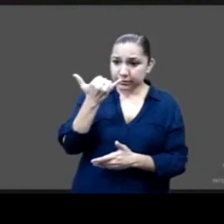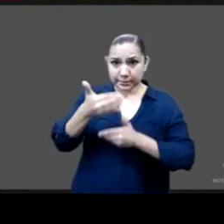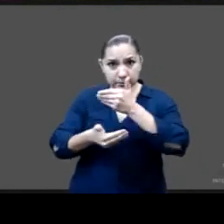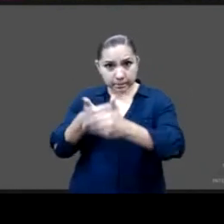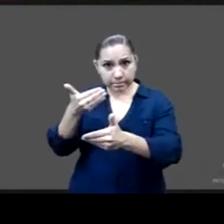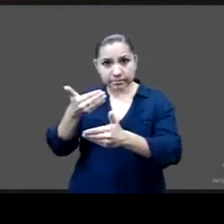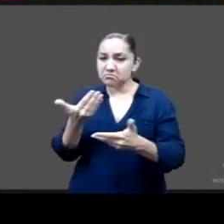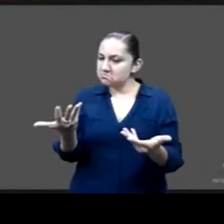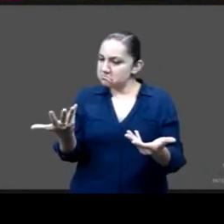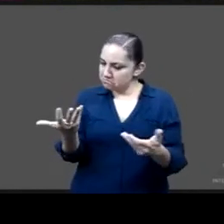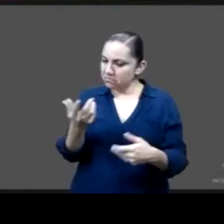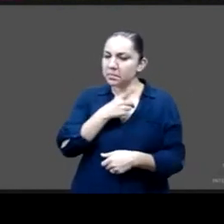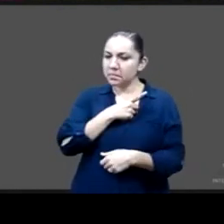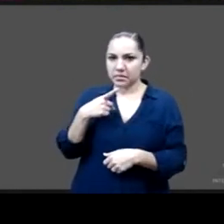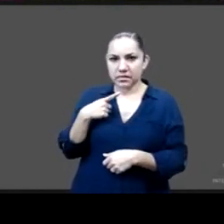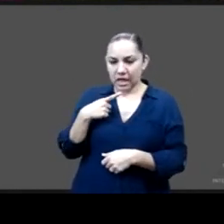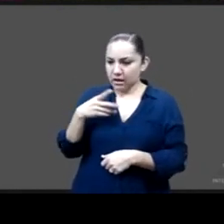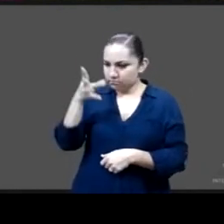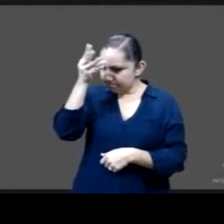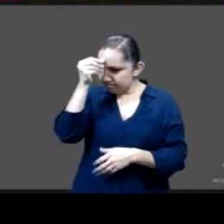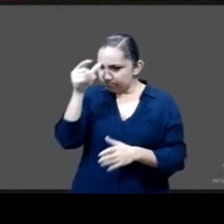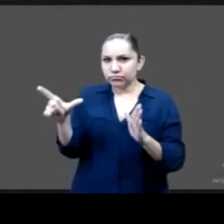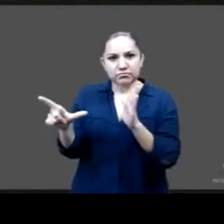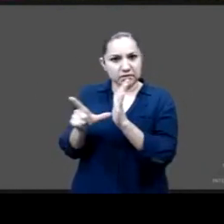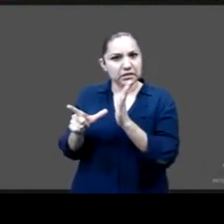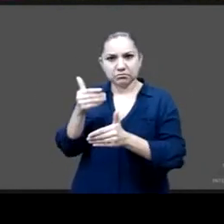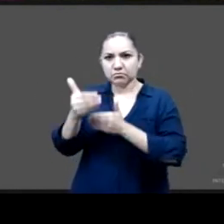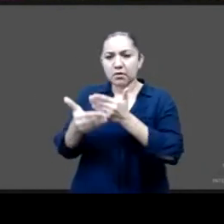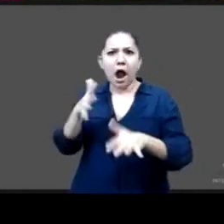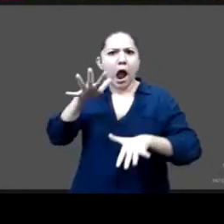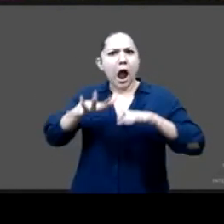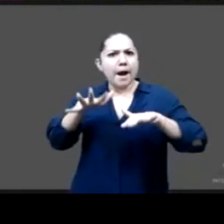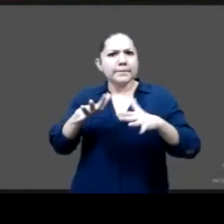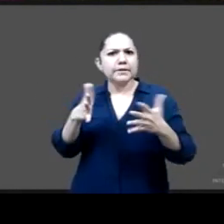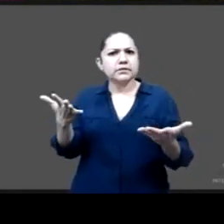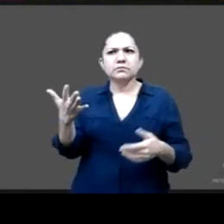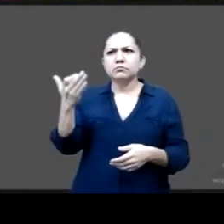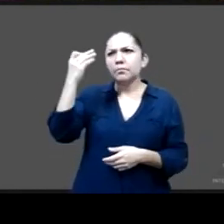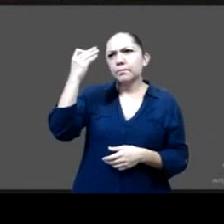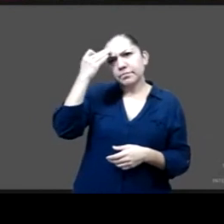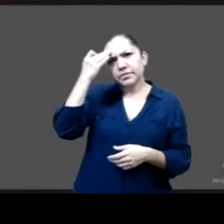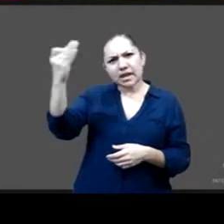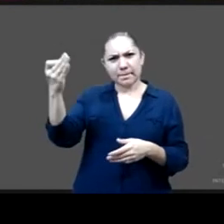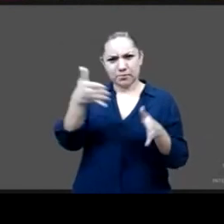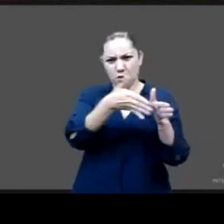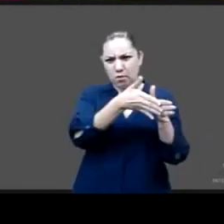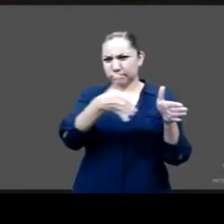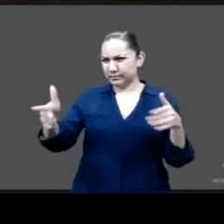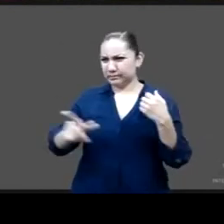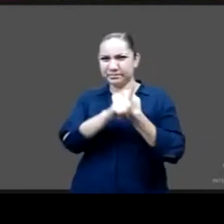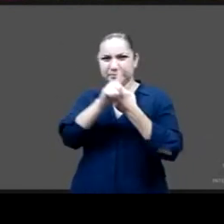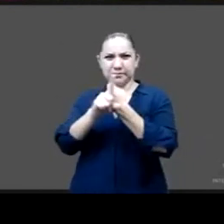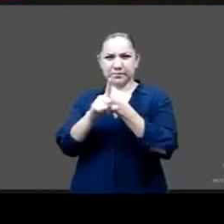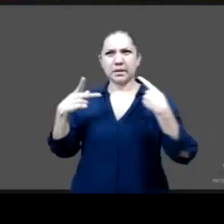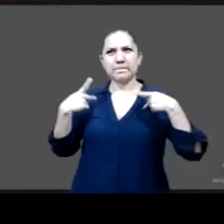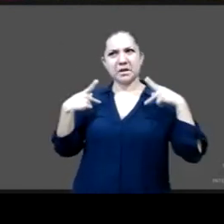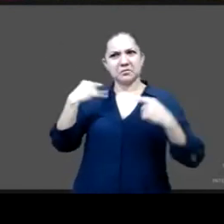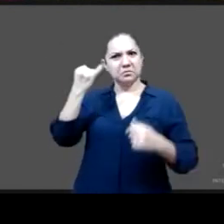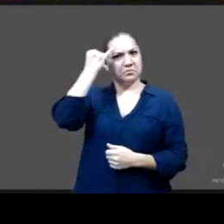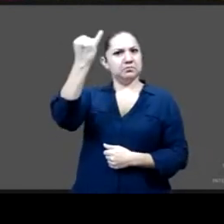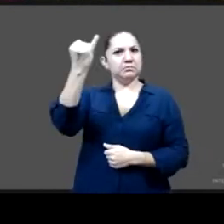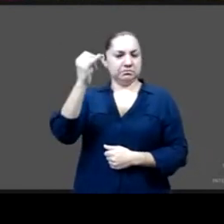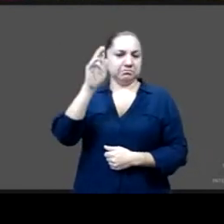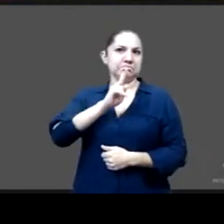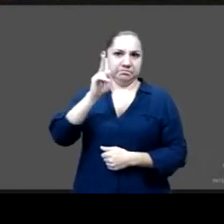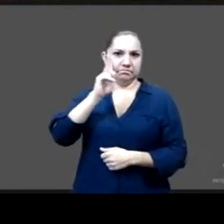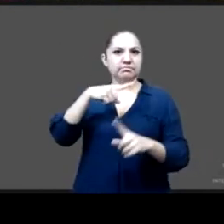sido a partir de personas que en momentos difíciles en momentos oscuros plantearon luces fueron